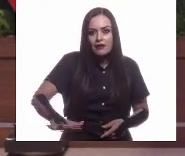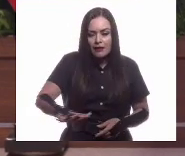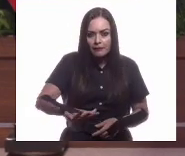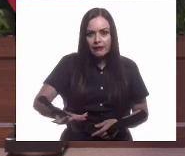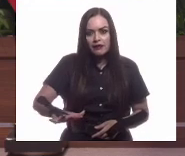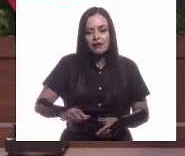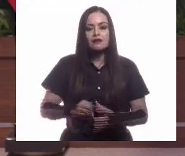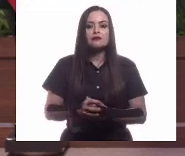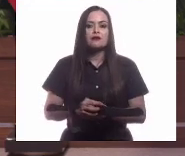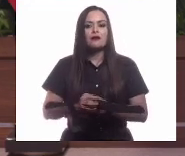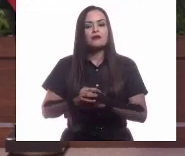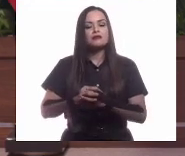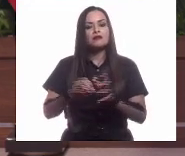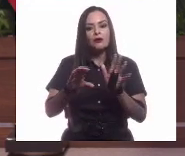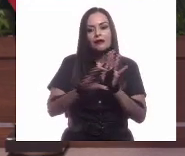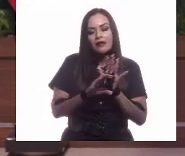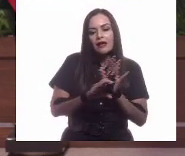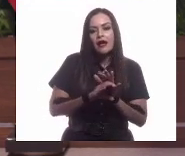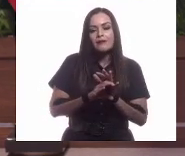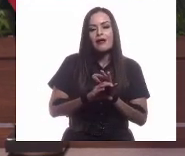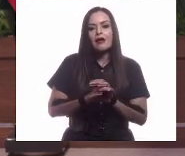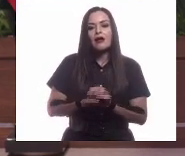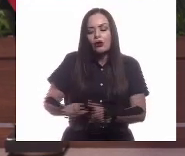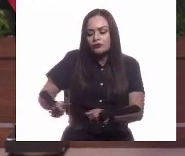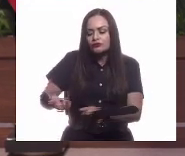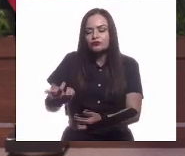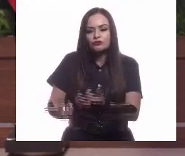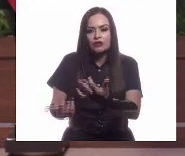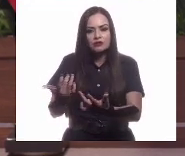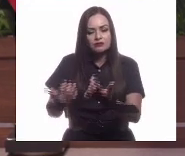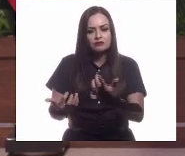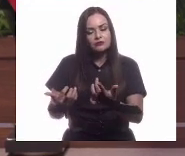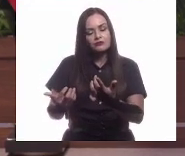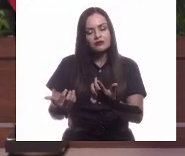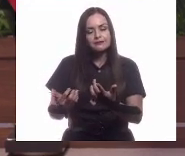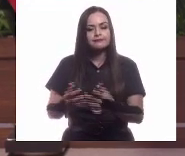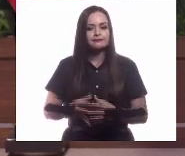con estufas, etcétera, que alivian la necesidad de sus hogares.